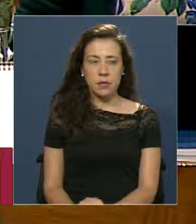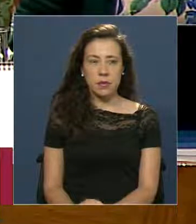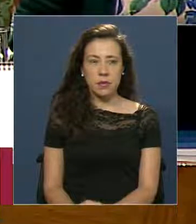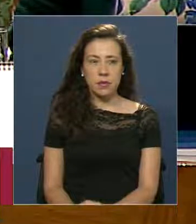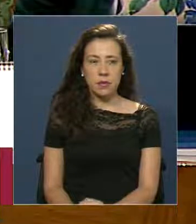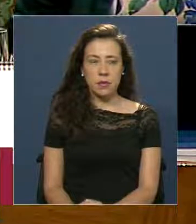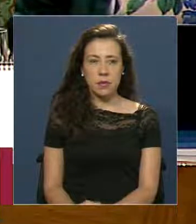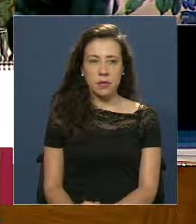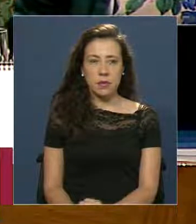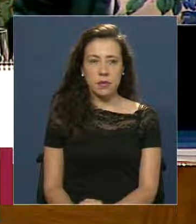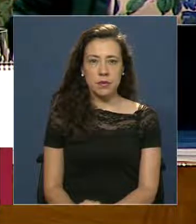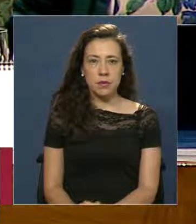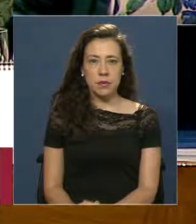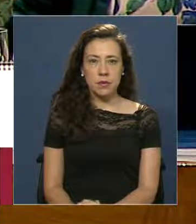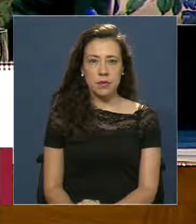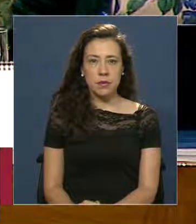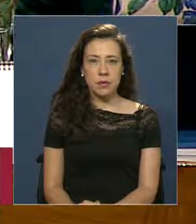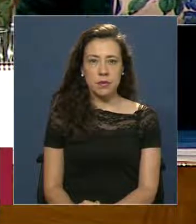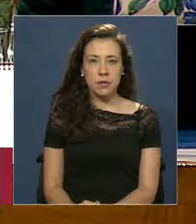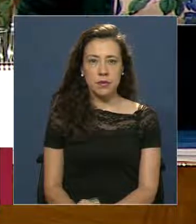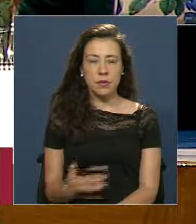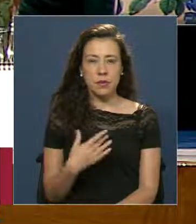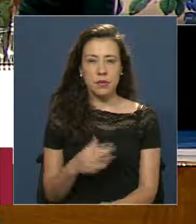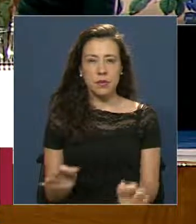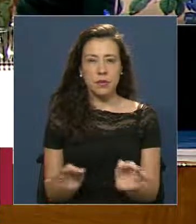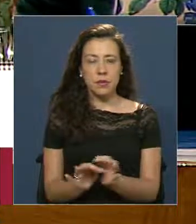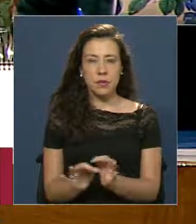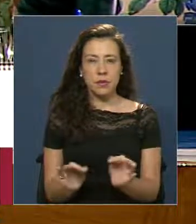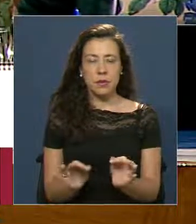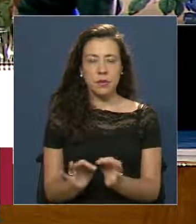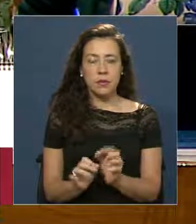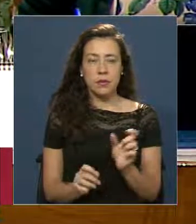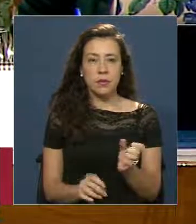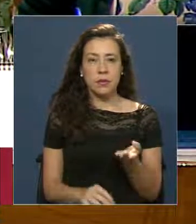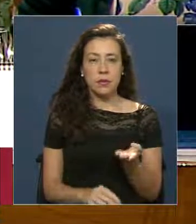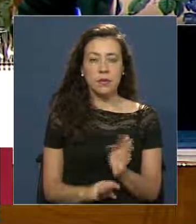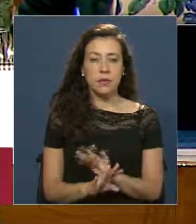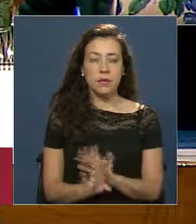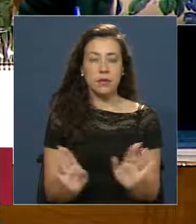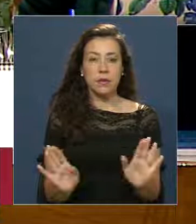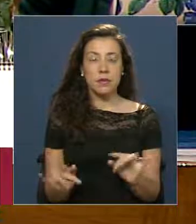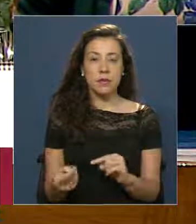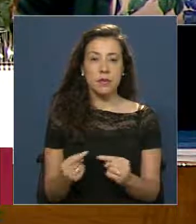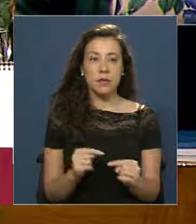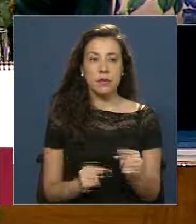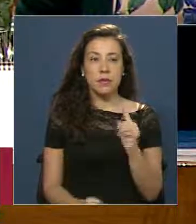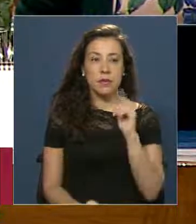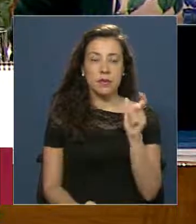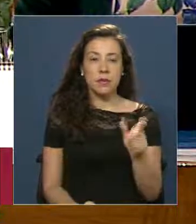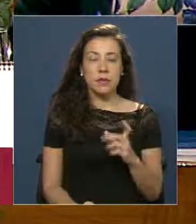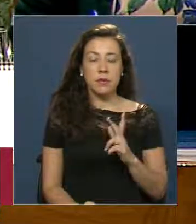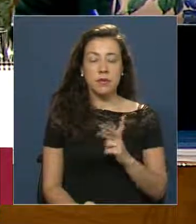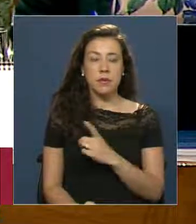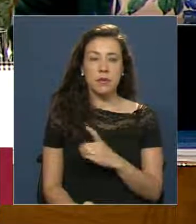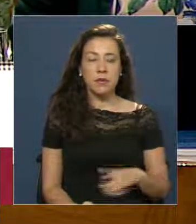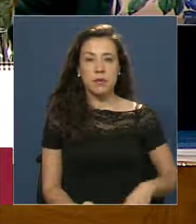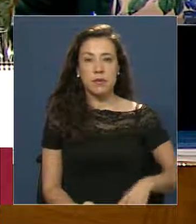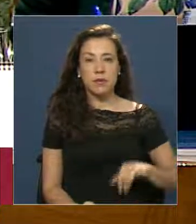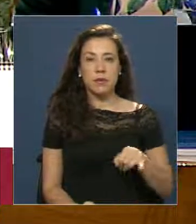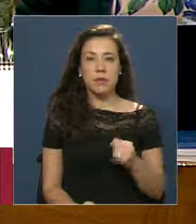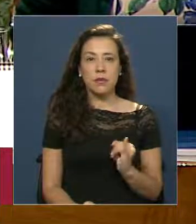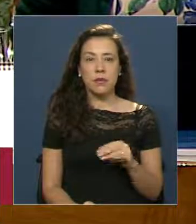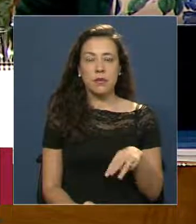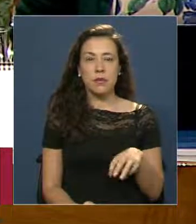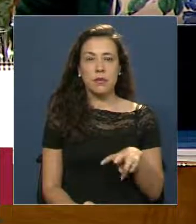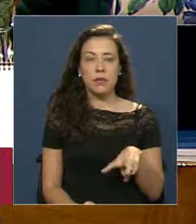A ver, quiero explicar bien el punto, porque quien ha pedido el cierre del debate ha sido el señor diputado Don Tucapel